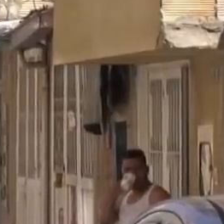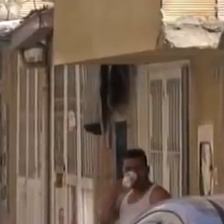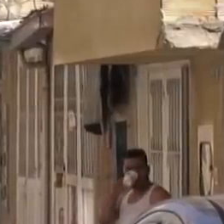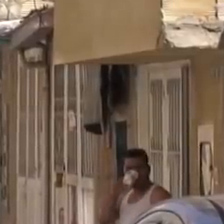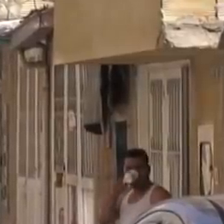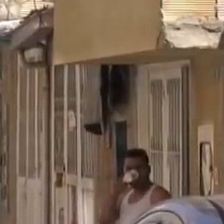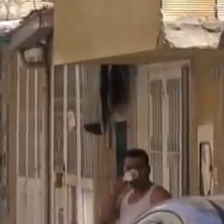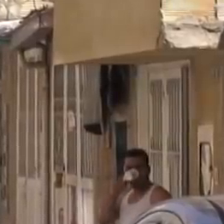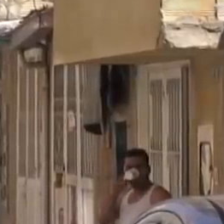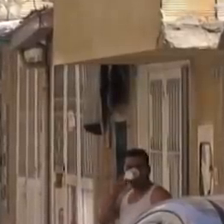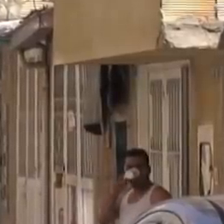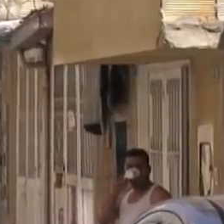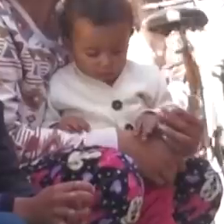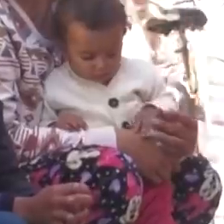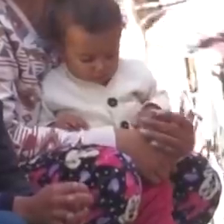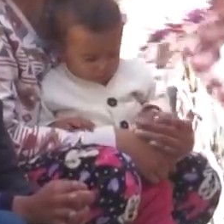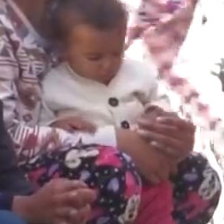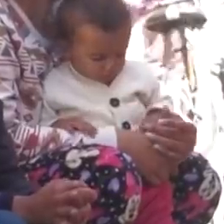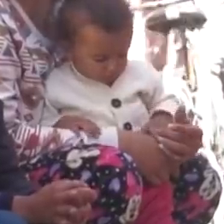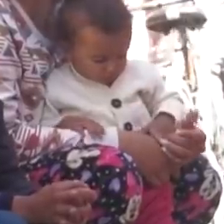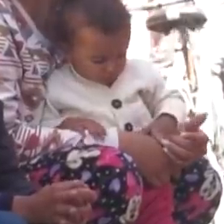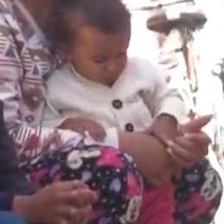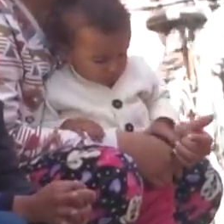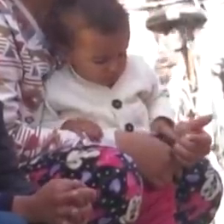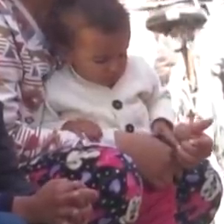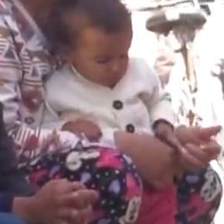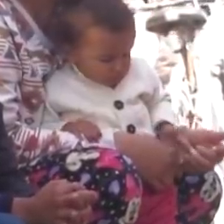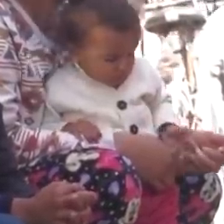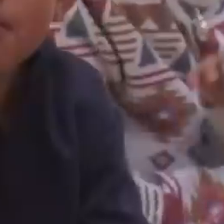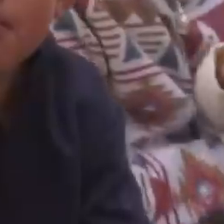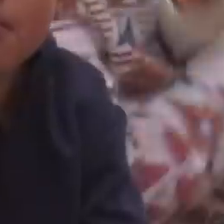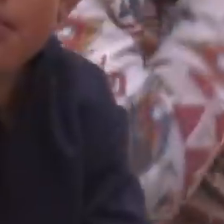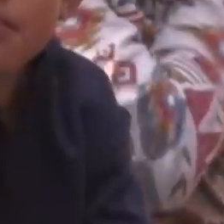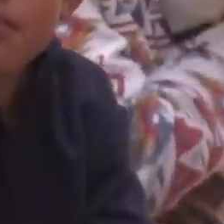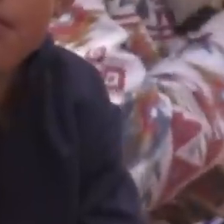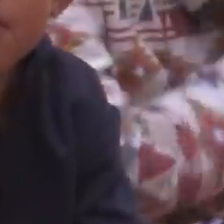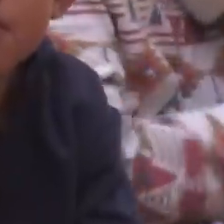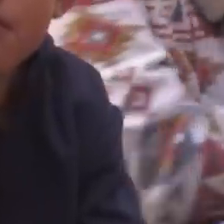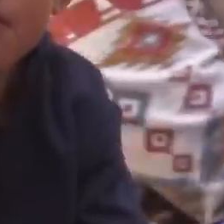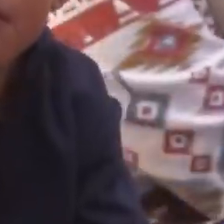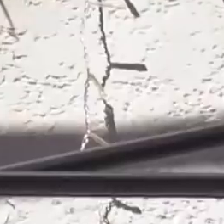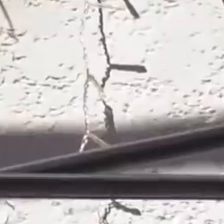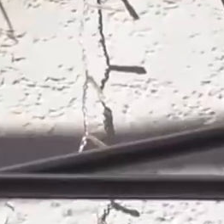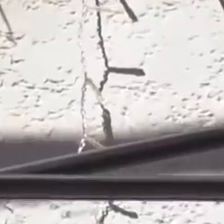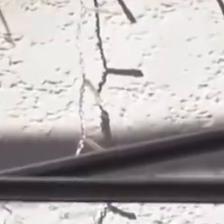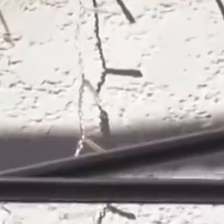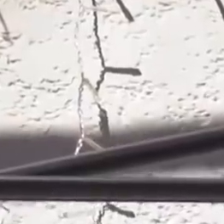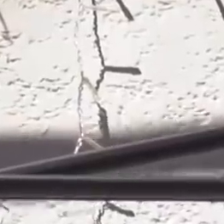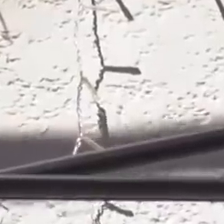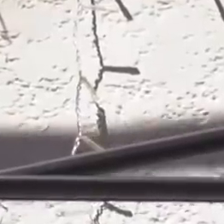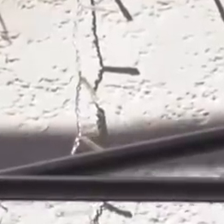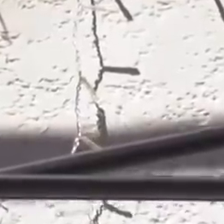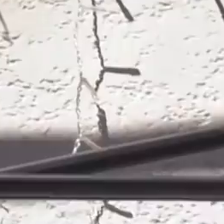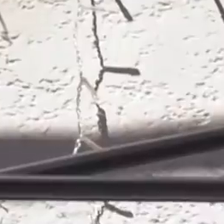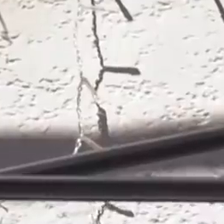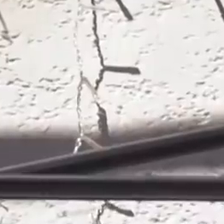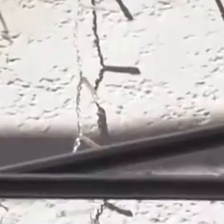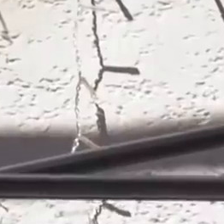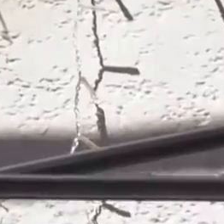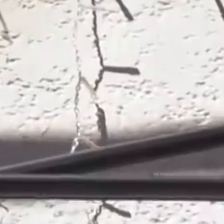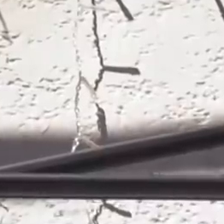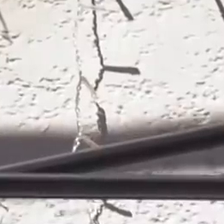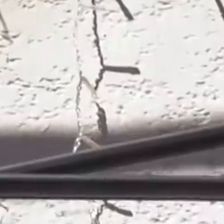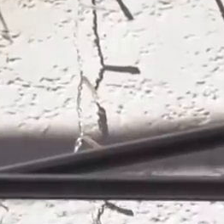familias afectadas quienes claman por ayudas. Una de las decenas de historias es la de esta familia conformada por 13